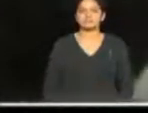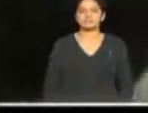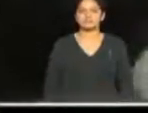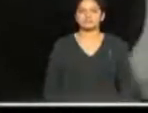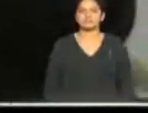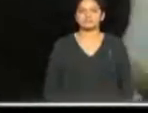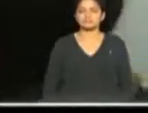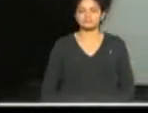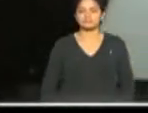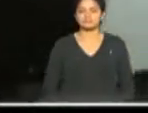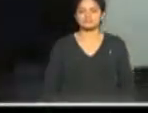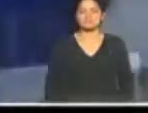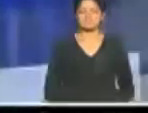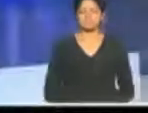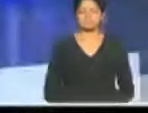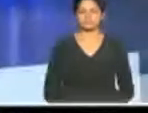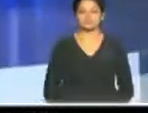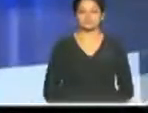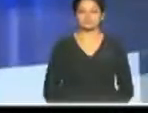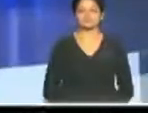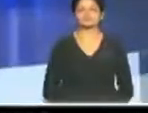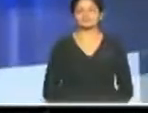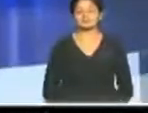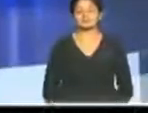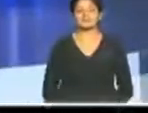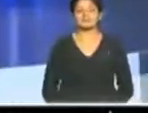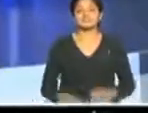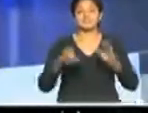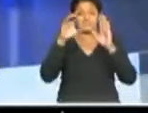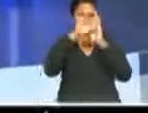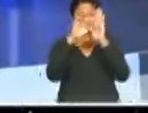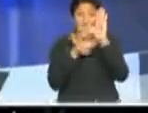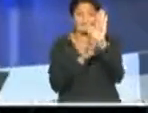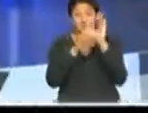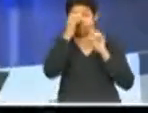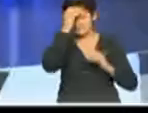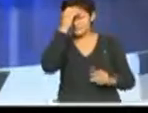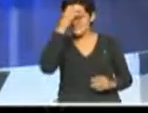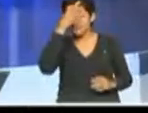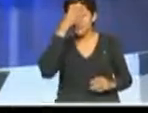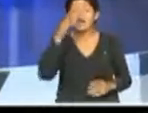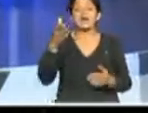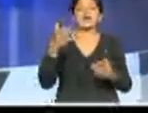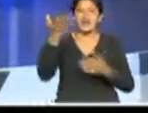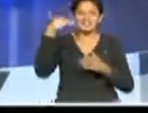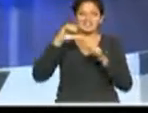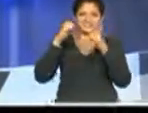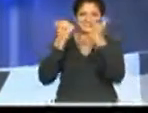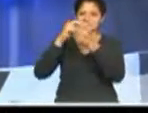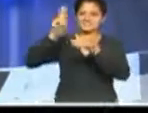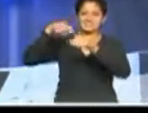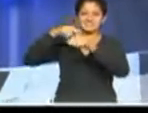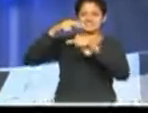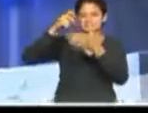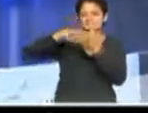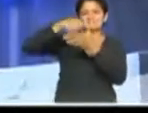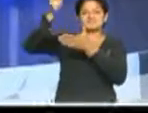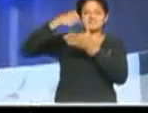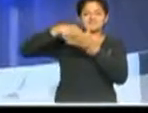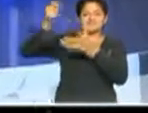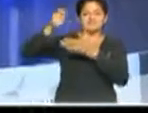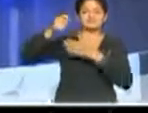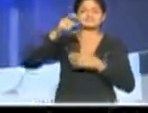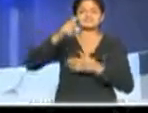Cristina Pavón, Noticiero Ciudadano. El Código Ingenios, aprobado por la Asamblea Nacional, democratizará el